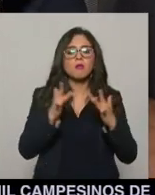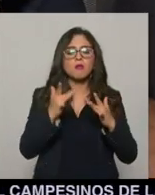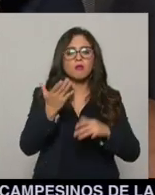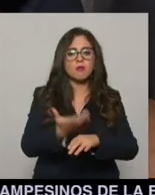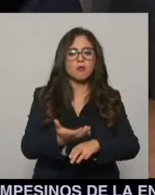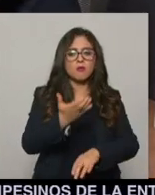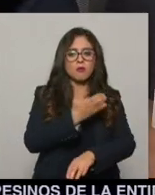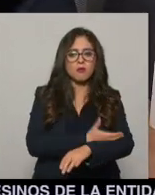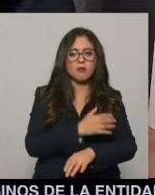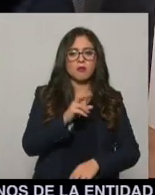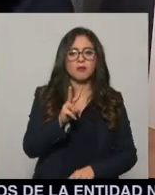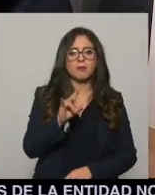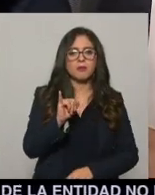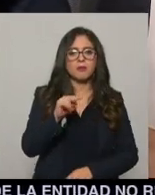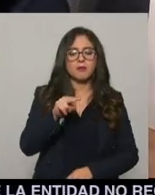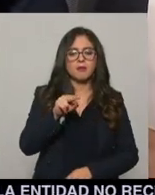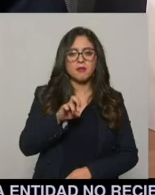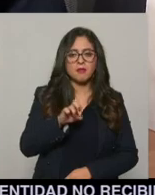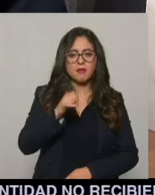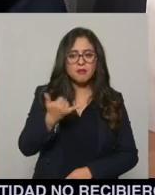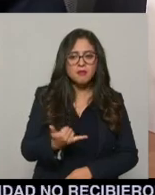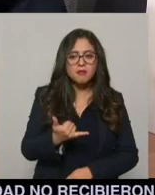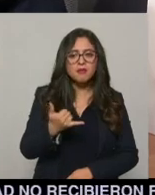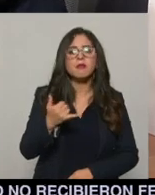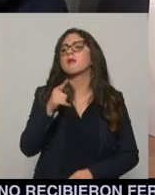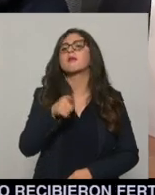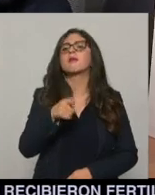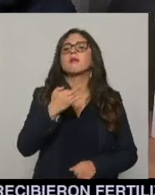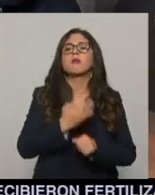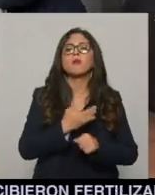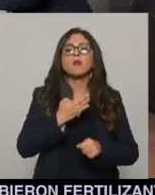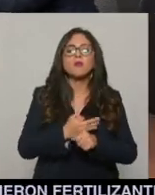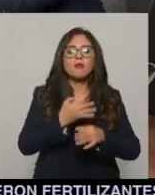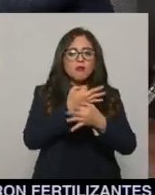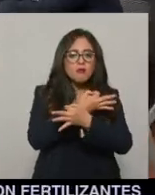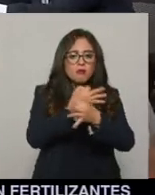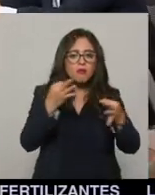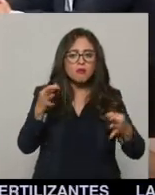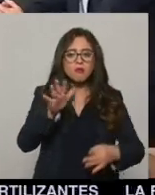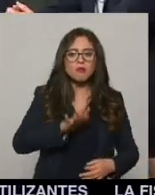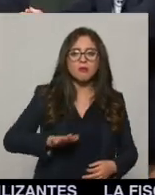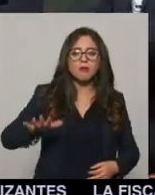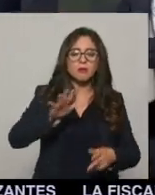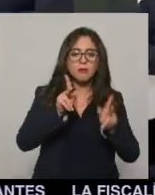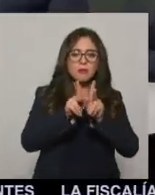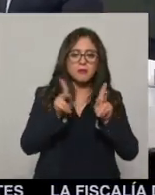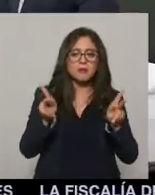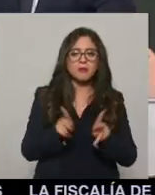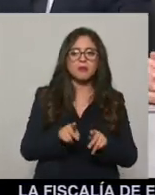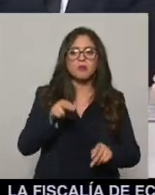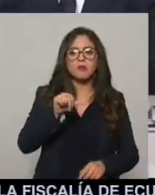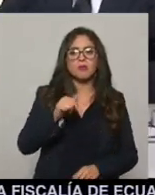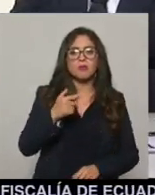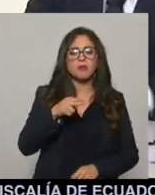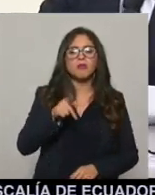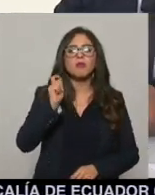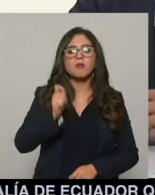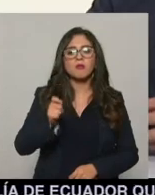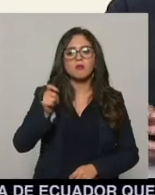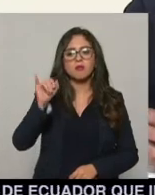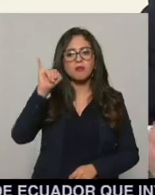compañera Vianey Zárate, porque va a haber un anuncio en el antiguo Palacio del Ayuntamiento. La